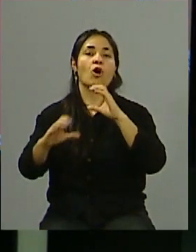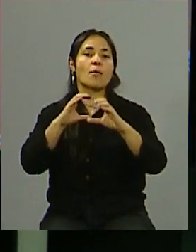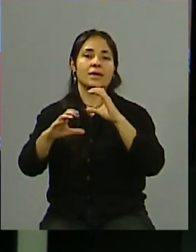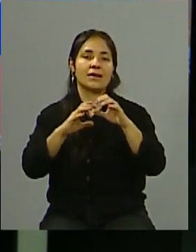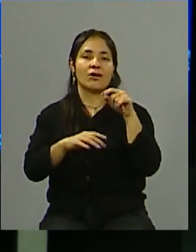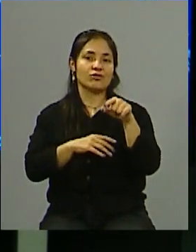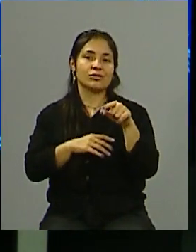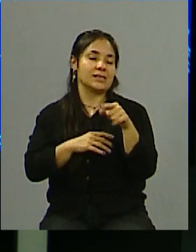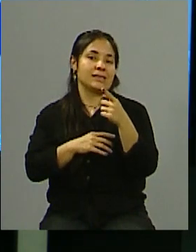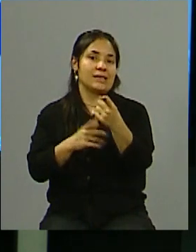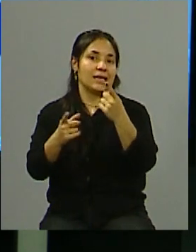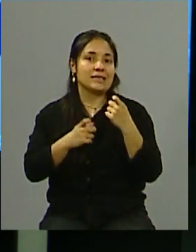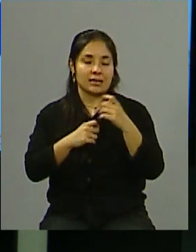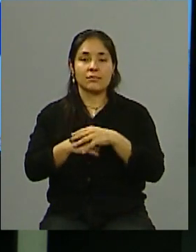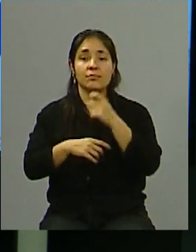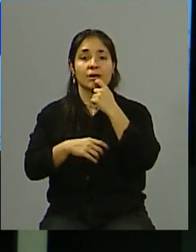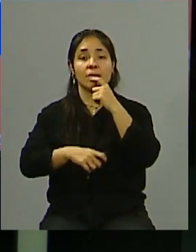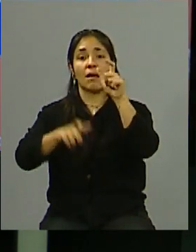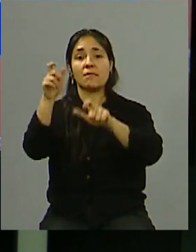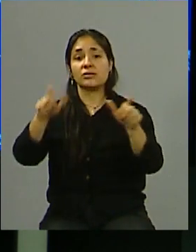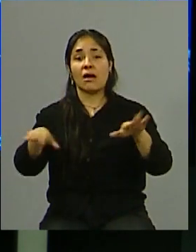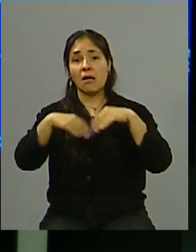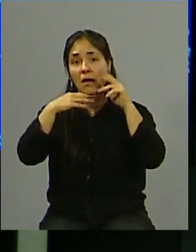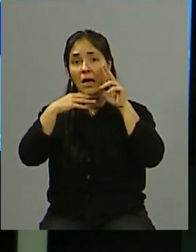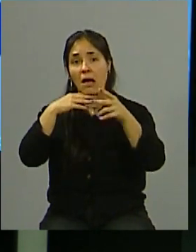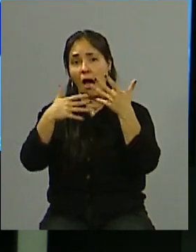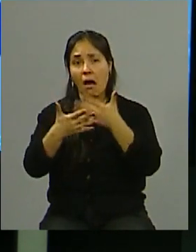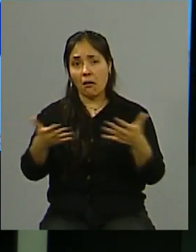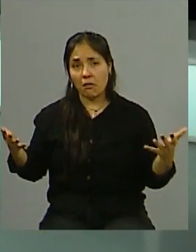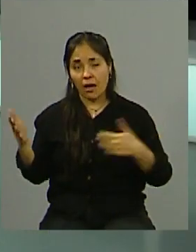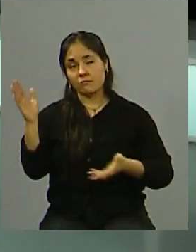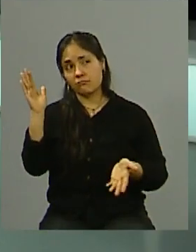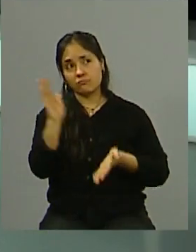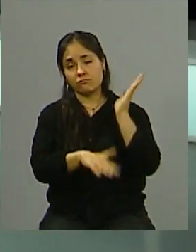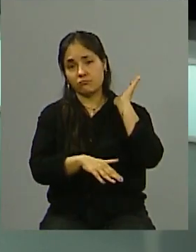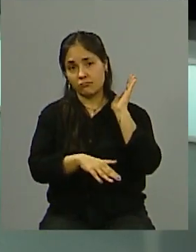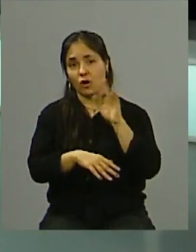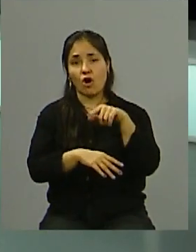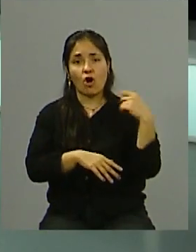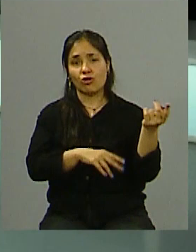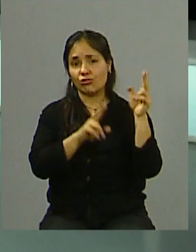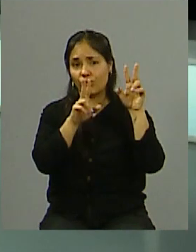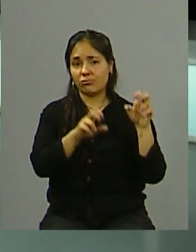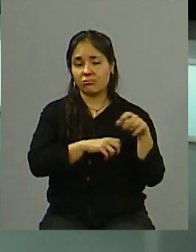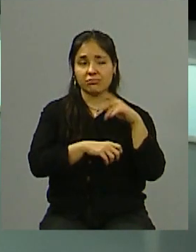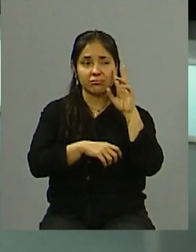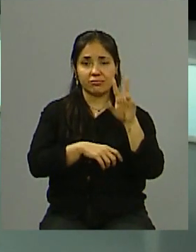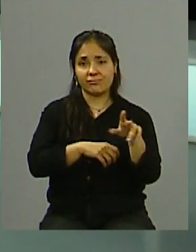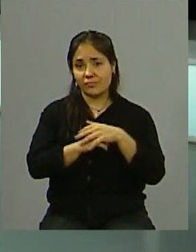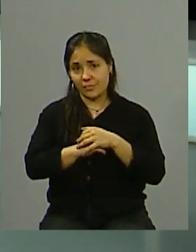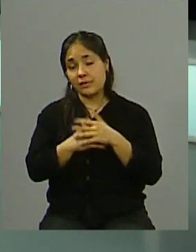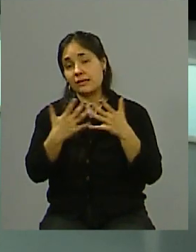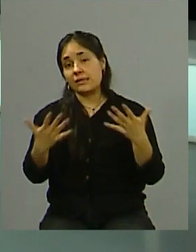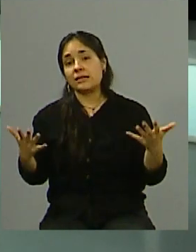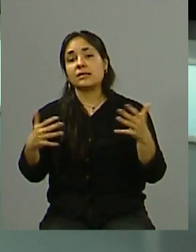de eso. Entonces, si la gente se aburre, chau, se va para otro lado, desaparece y se pone a ver otra cosa. Entonces,